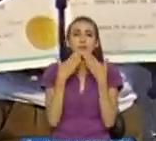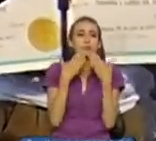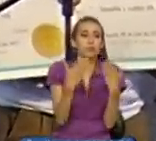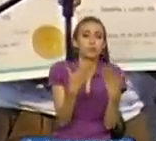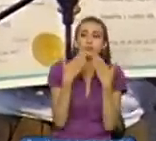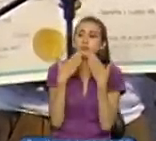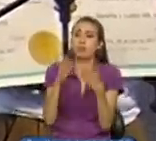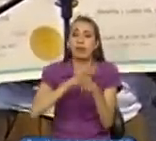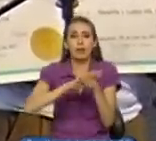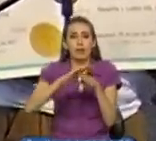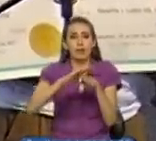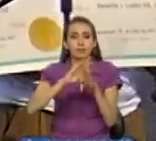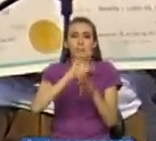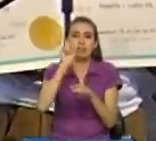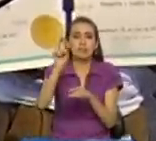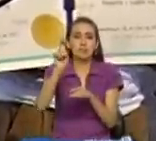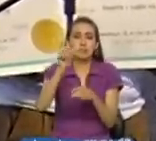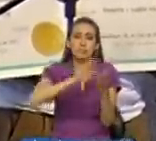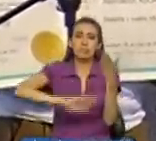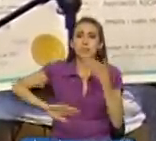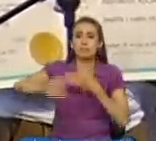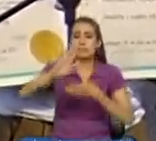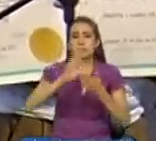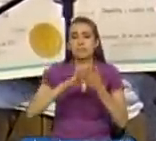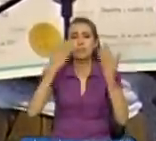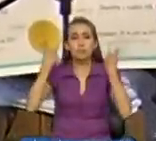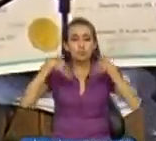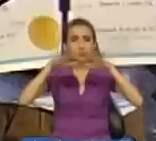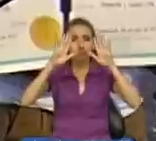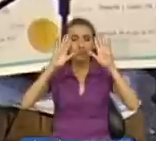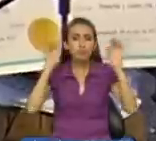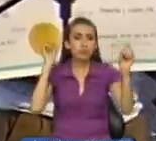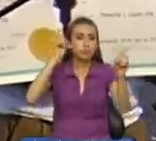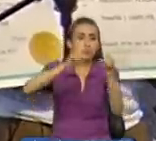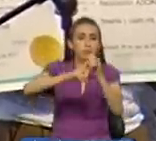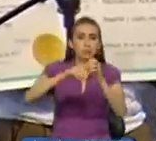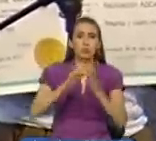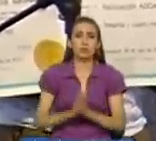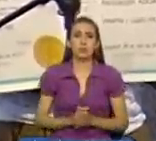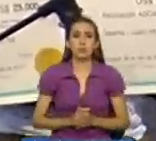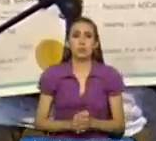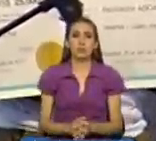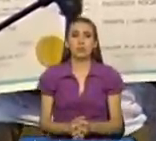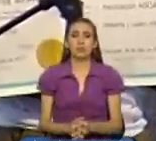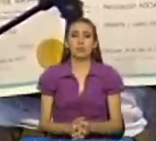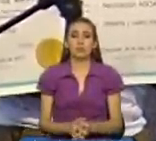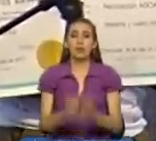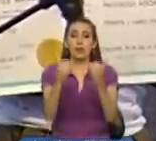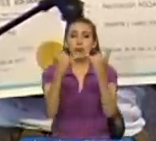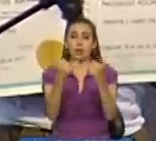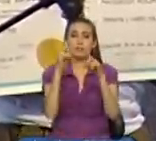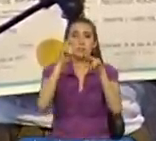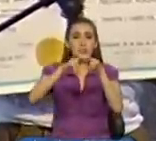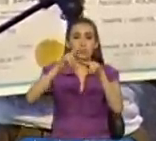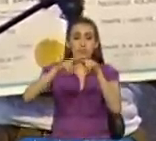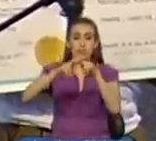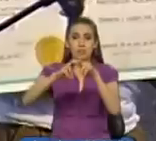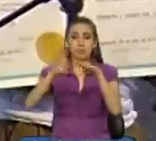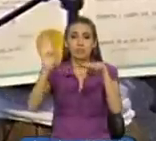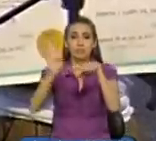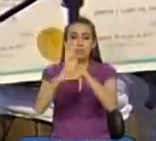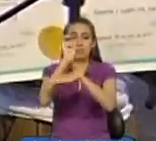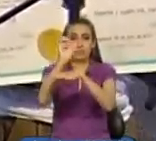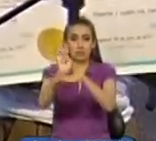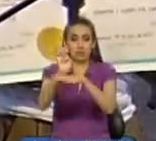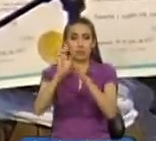invitar a quienes necesitan el crédito en cualquier parte de nuestro pueblo acercarse a en Ecuador van a ver